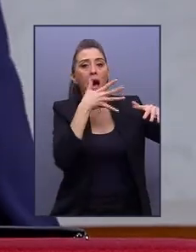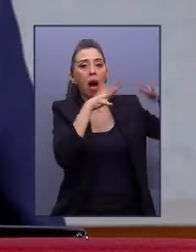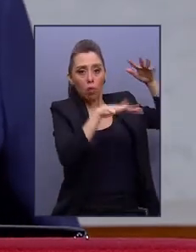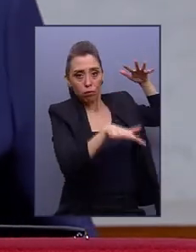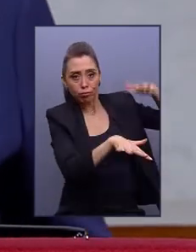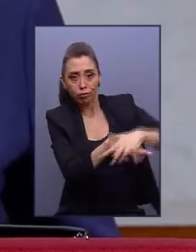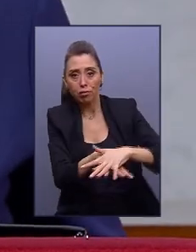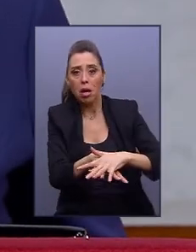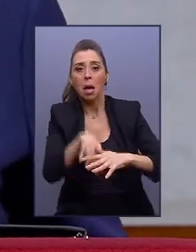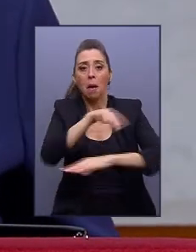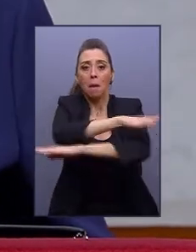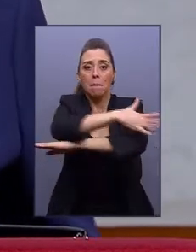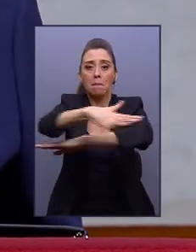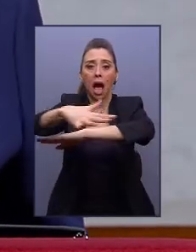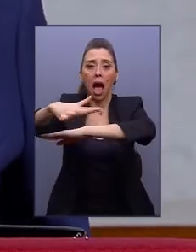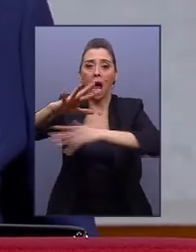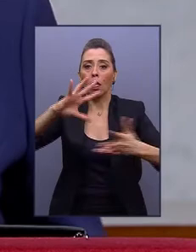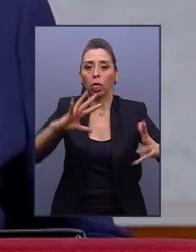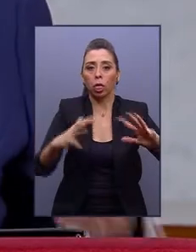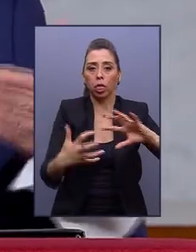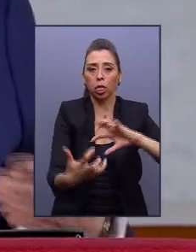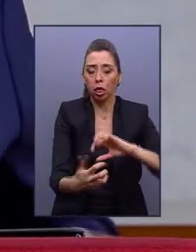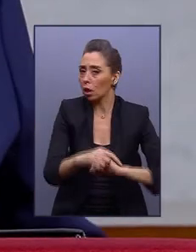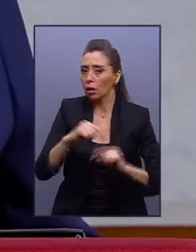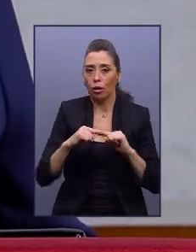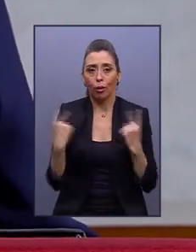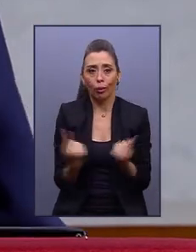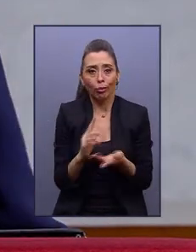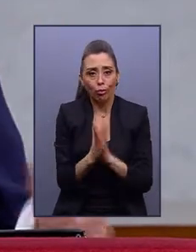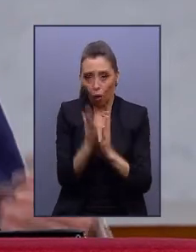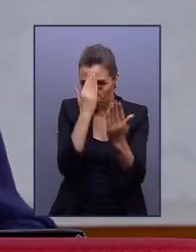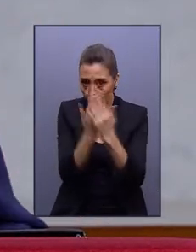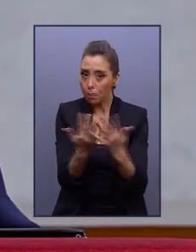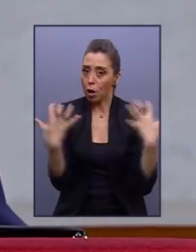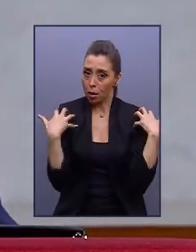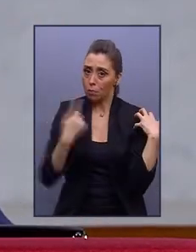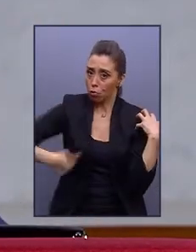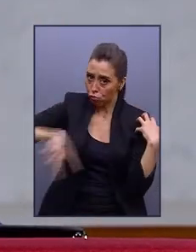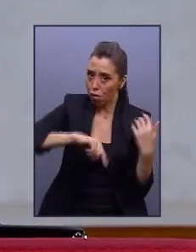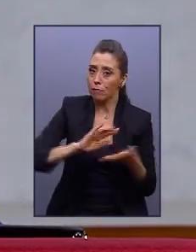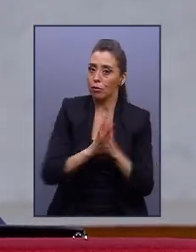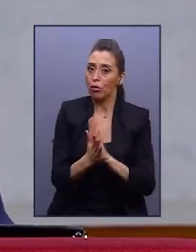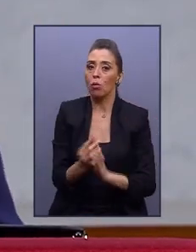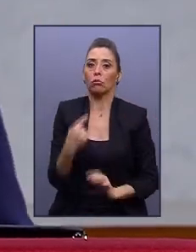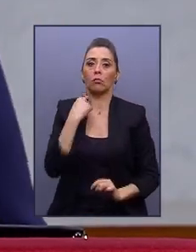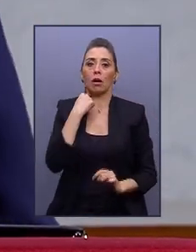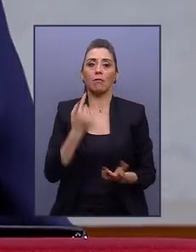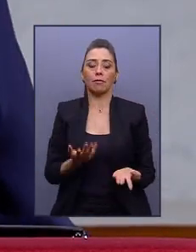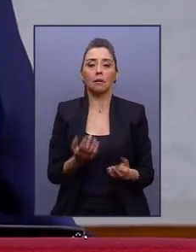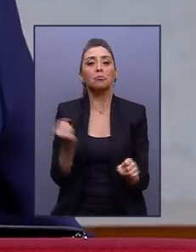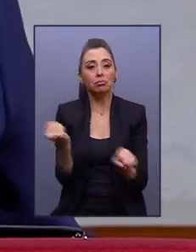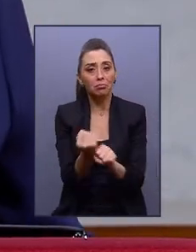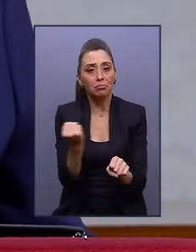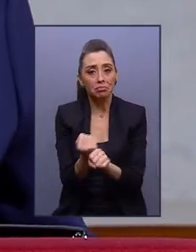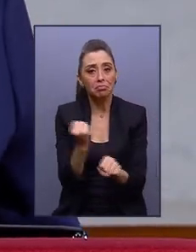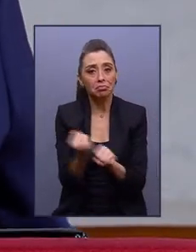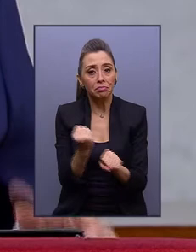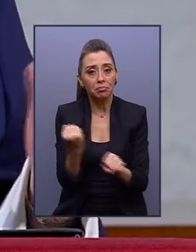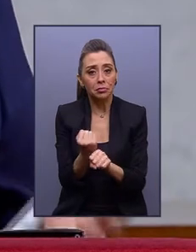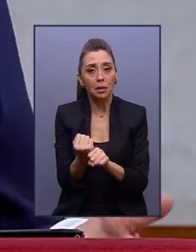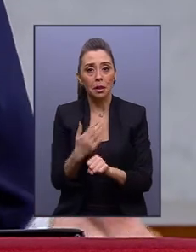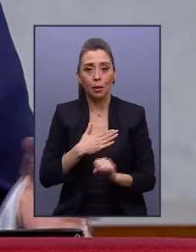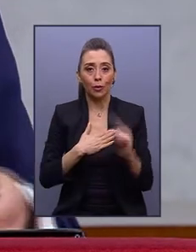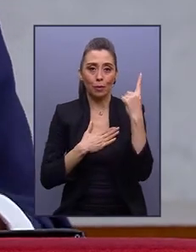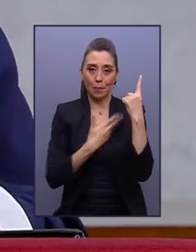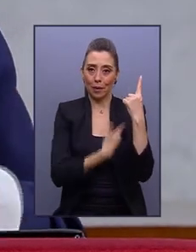los océanos. Todos debemos enfrentarlo porque todos somos responsables y a todos nos afecta. Hemos trabajado, tanto mi